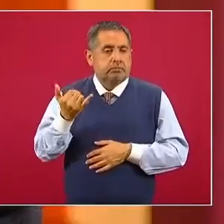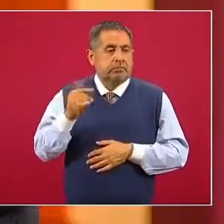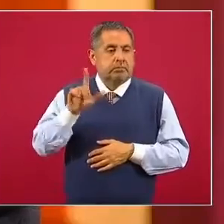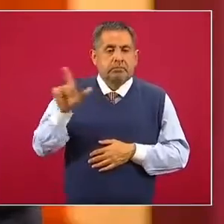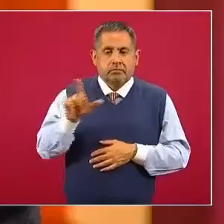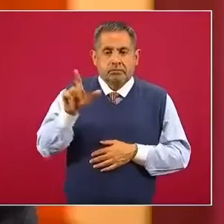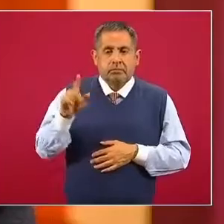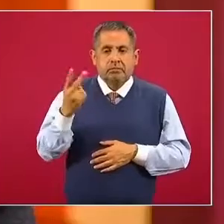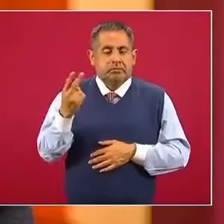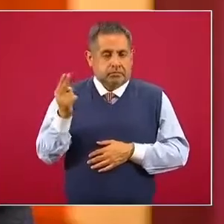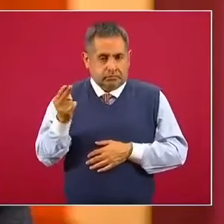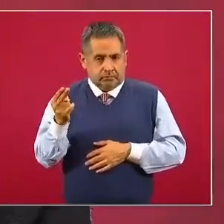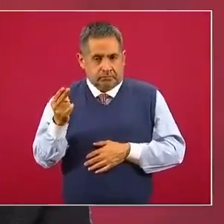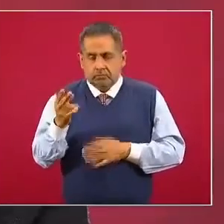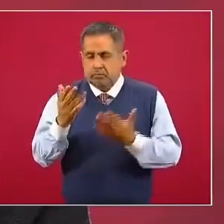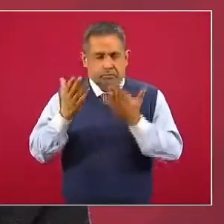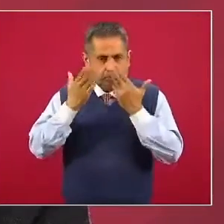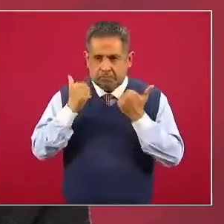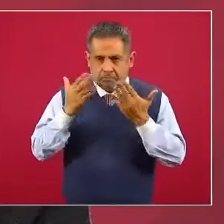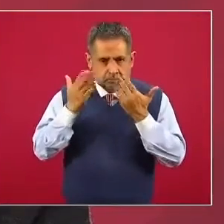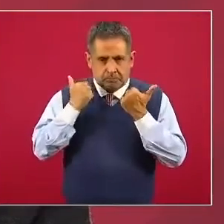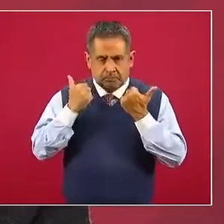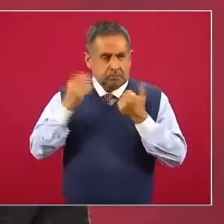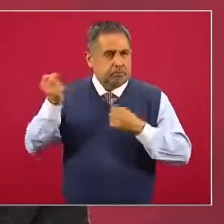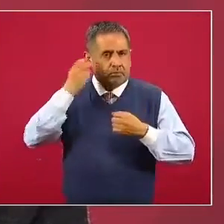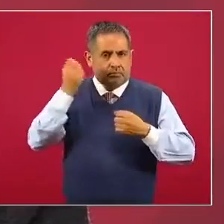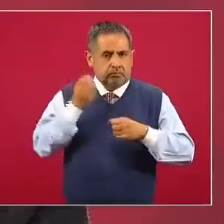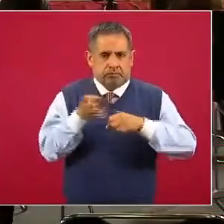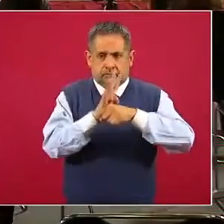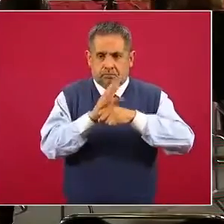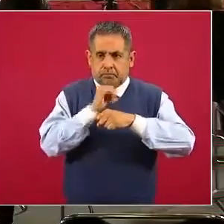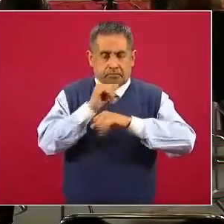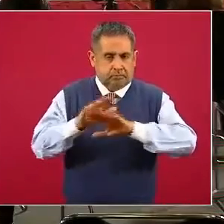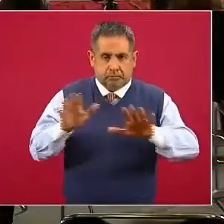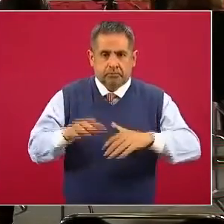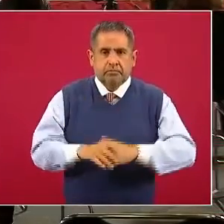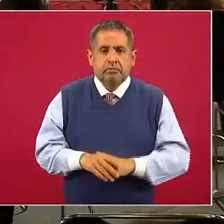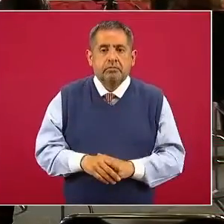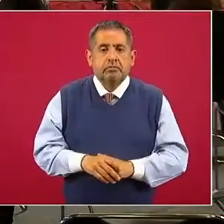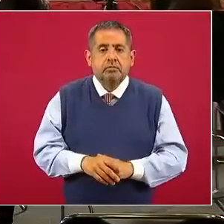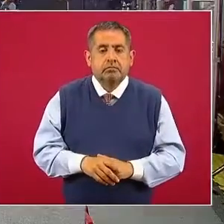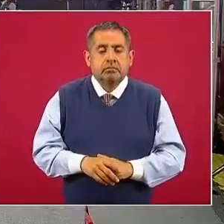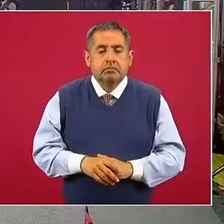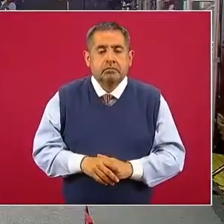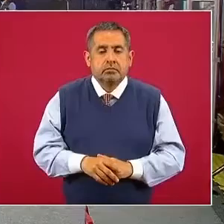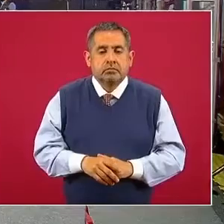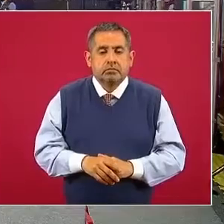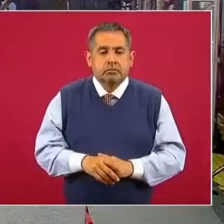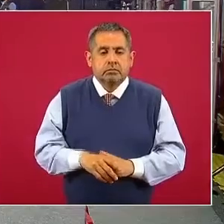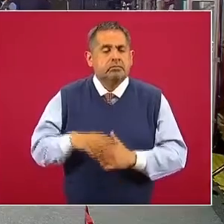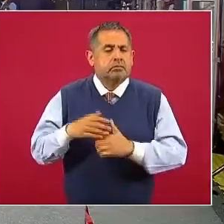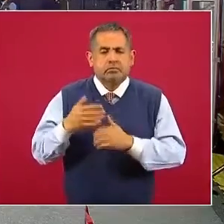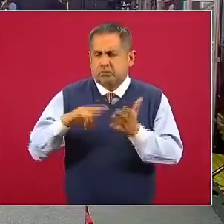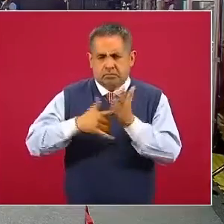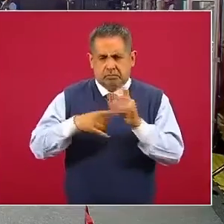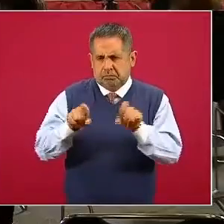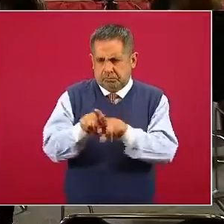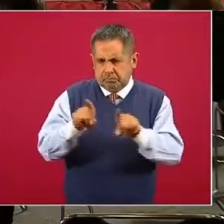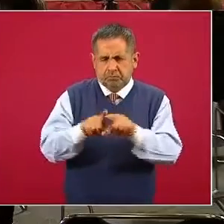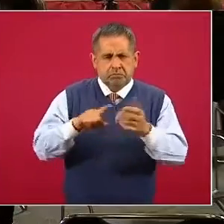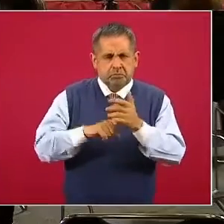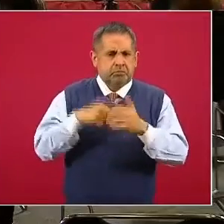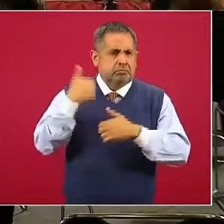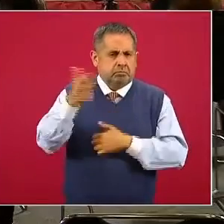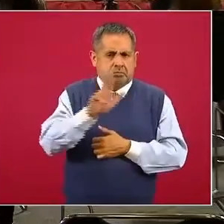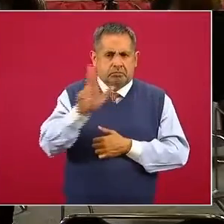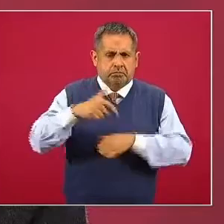lunes 2 de noviembre no tendremos la conferencia COVID. ¿Mande? Seguirá a la misma hora, a las 19